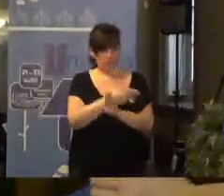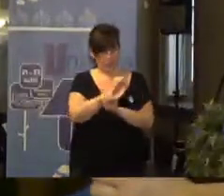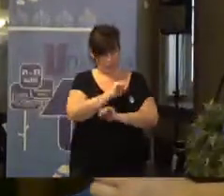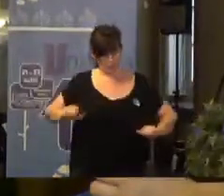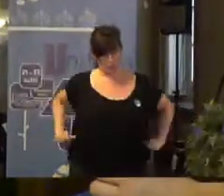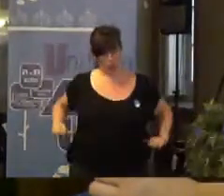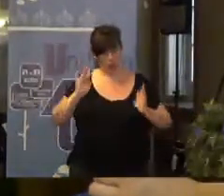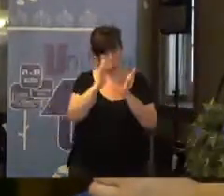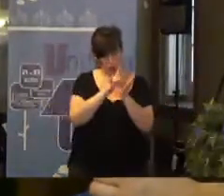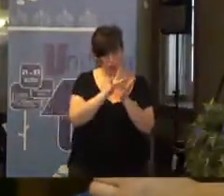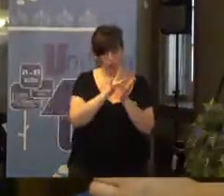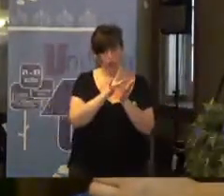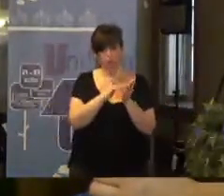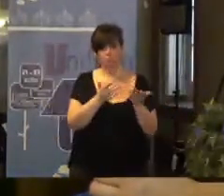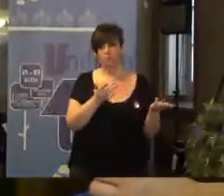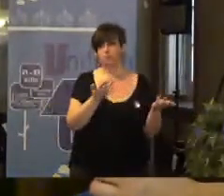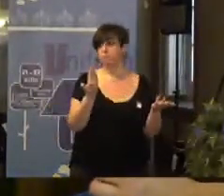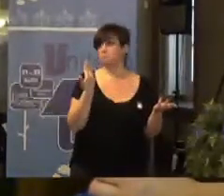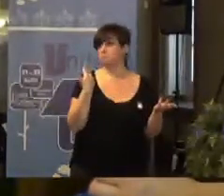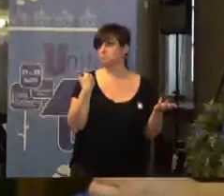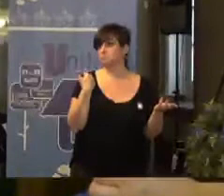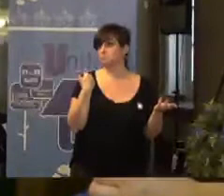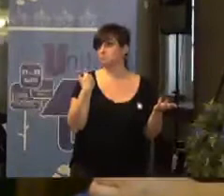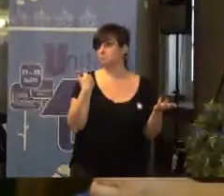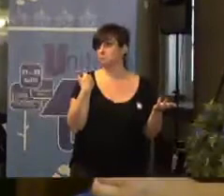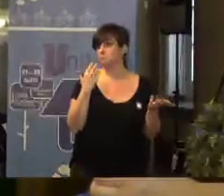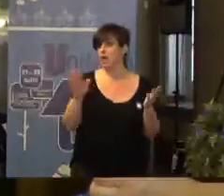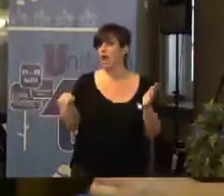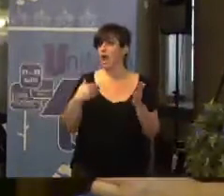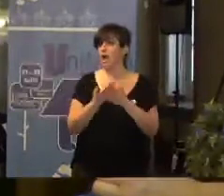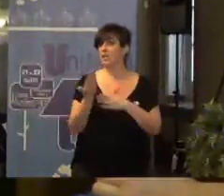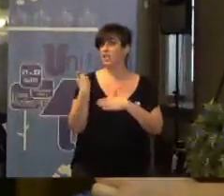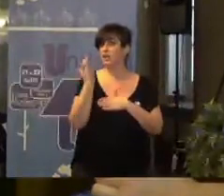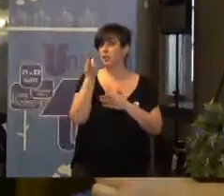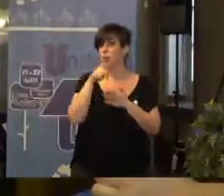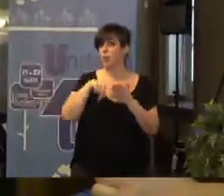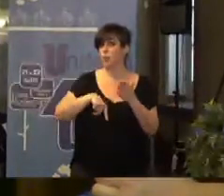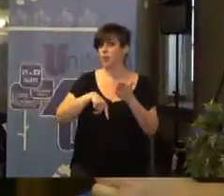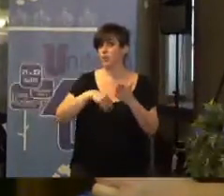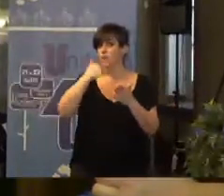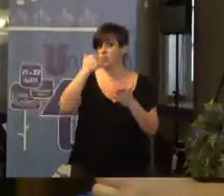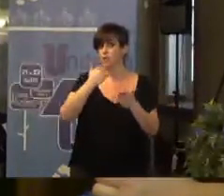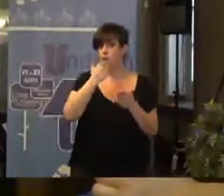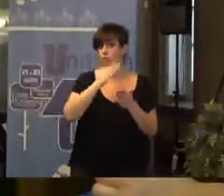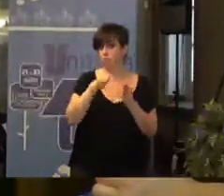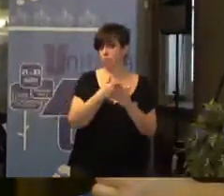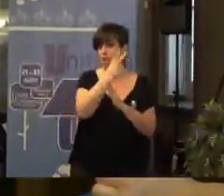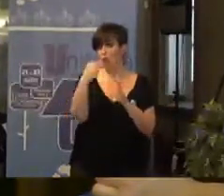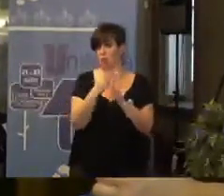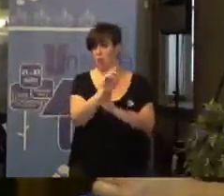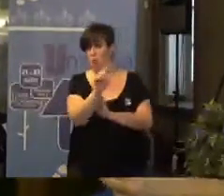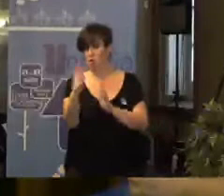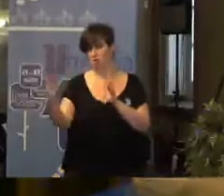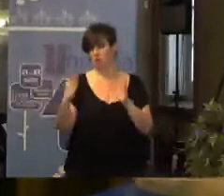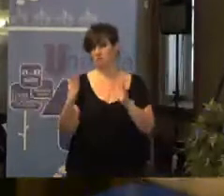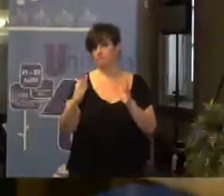bueno, é como pasou até hai un mes e pico dende o 2011 no Estado español e antes con